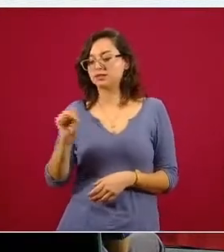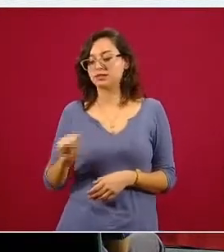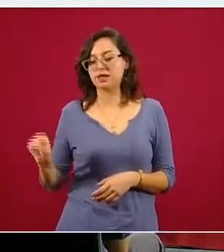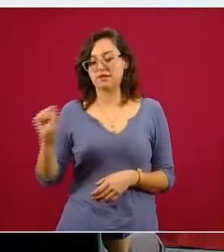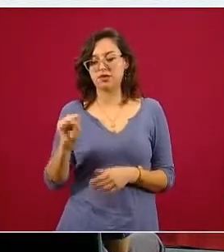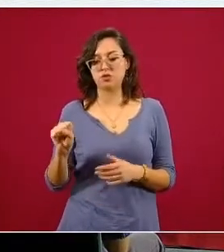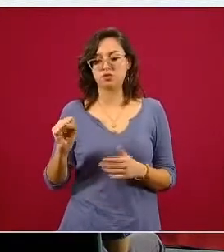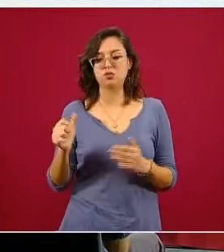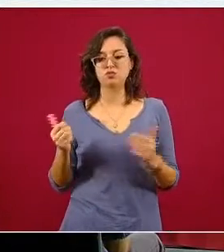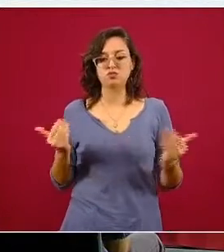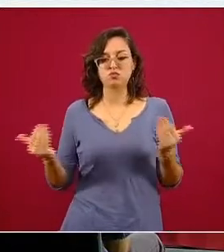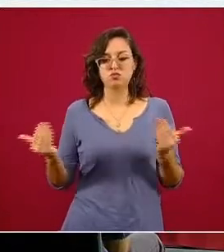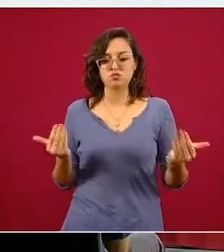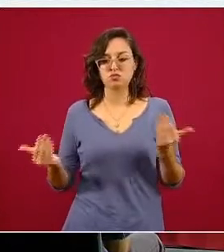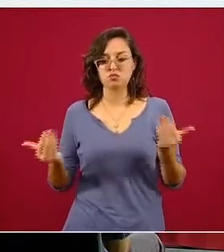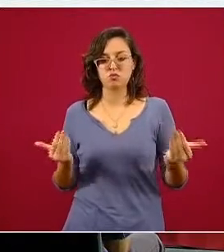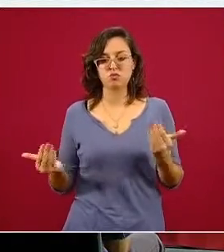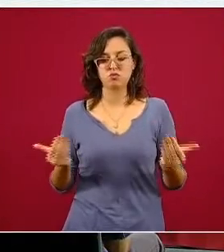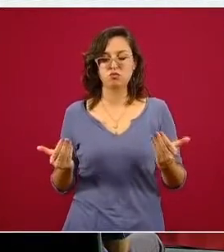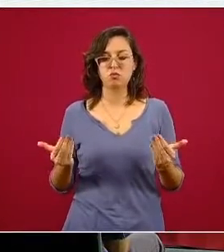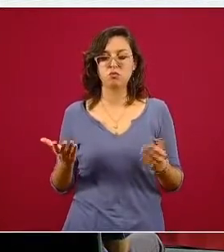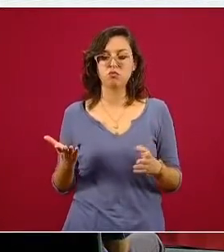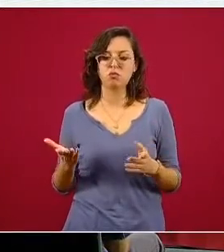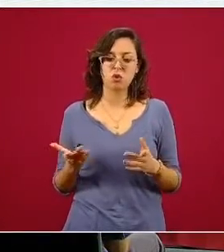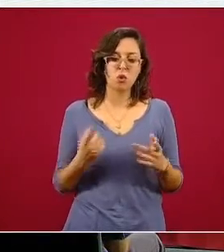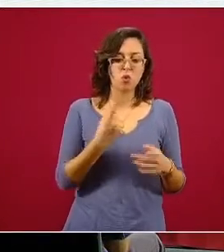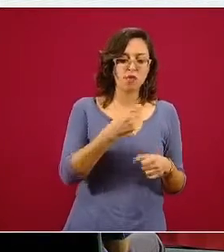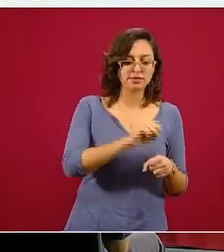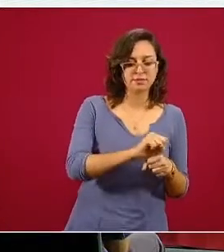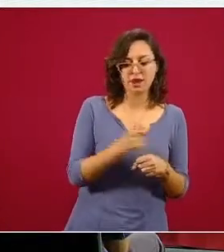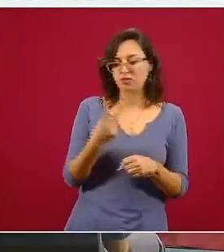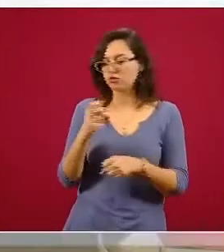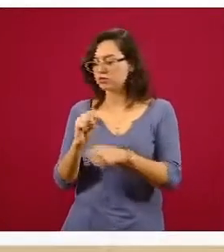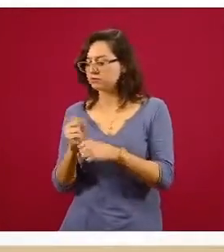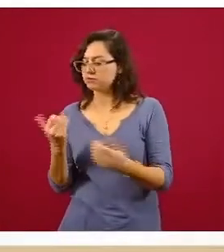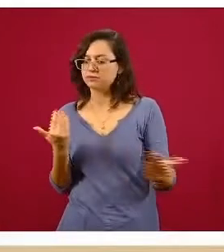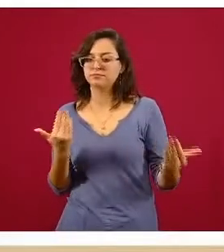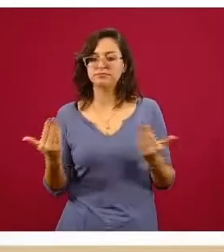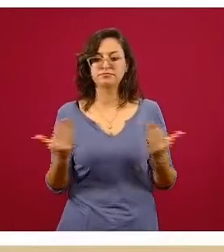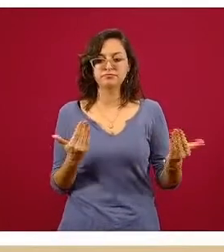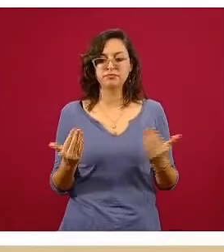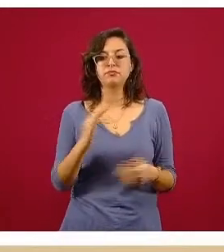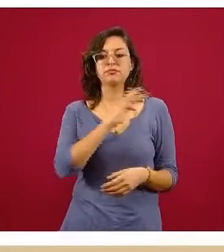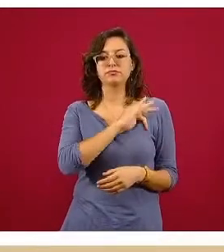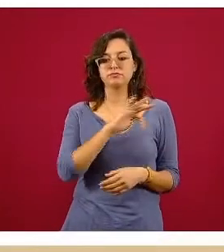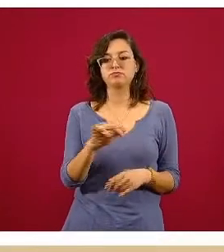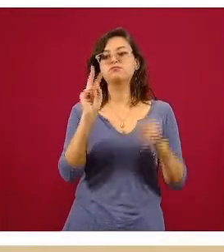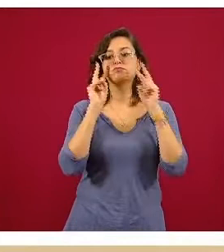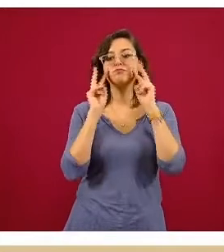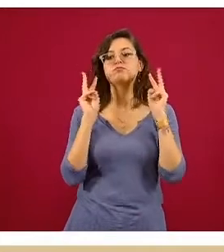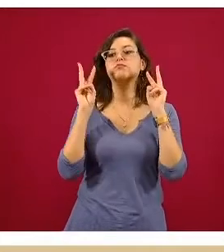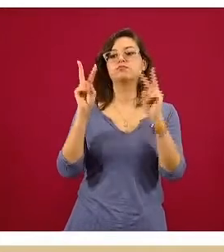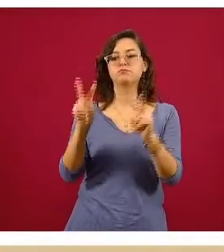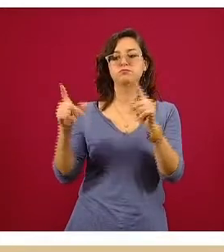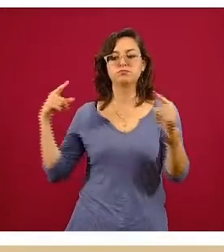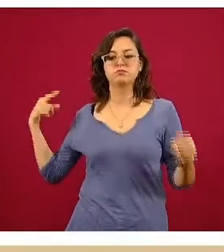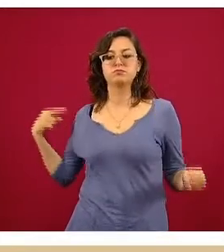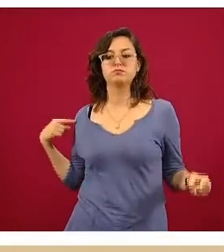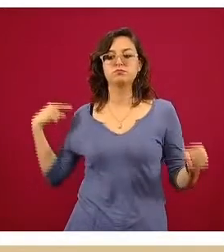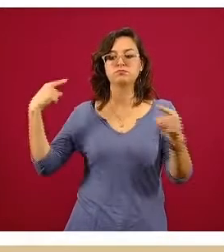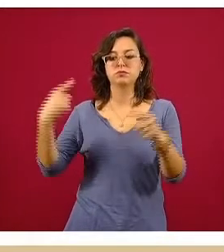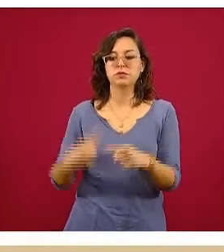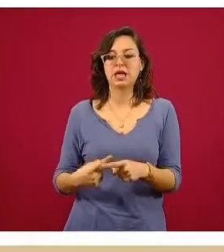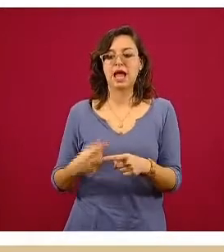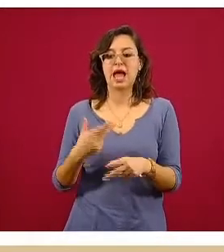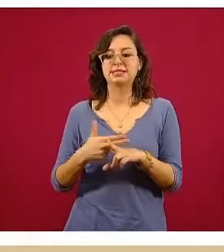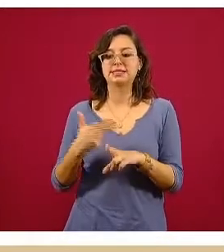nos permiten de alguna manera hacer comparaciones entre lo que ha pasado entre una y otra. Y precisamente aquí las ven representadas en la parte